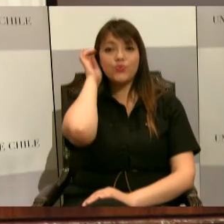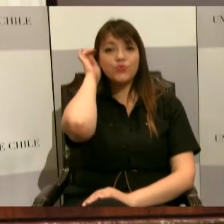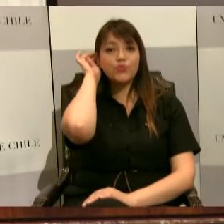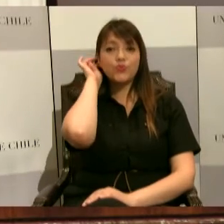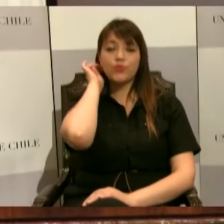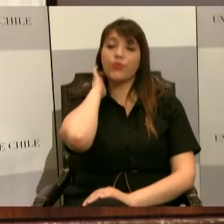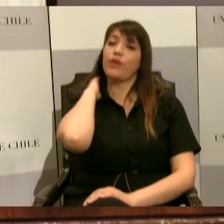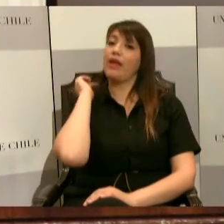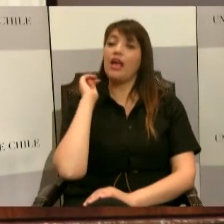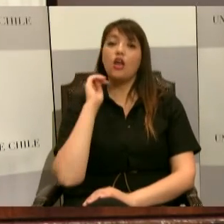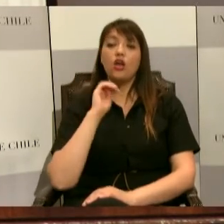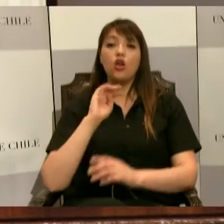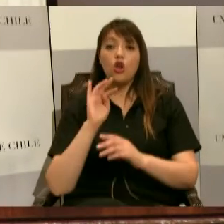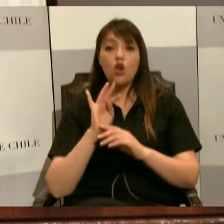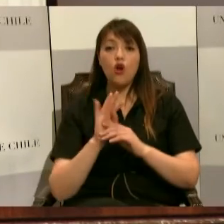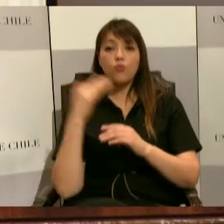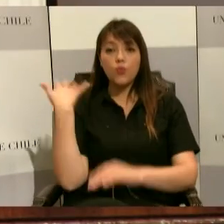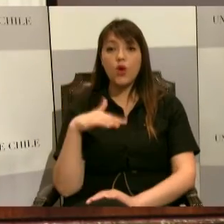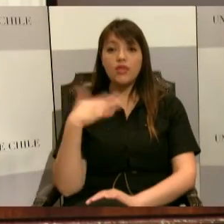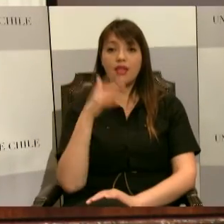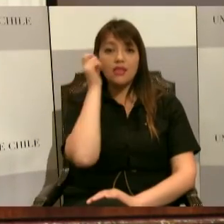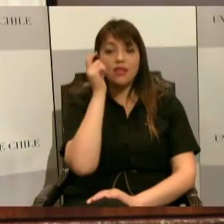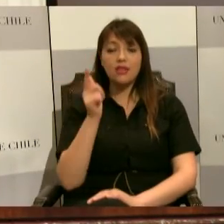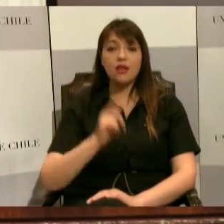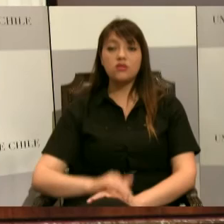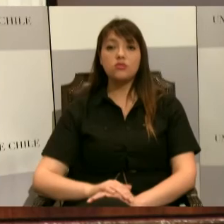En lo fundamental, como mejor puede ser entendido,